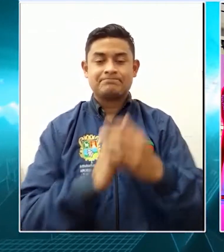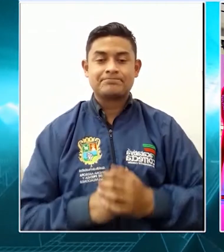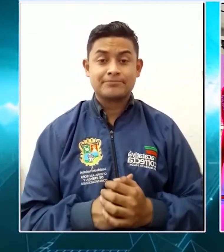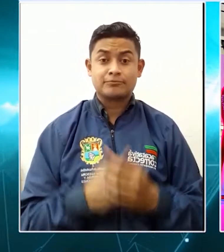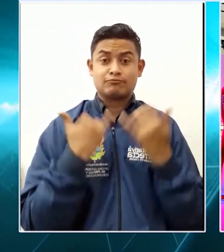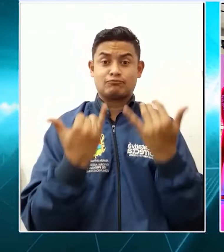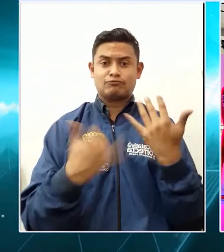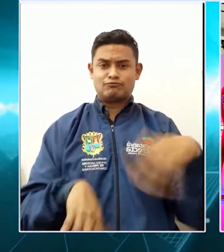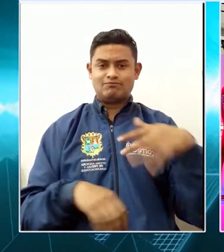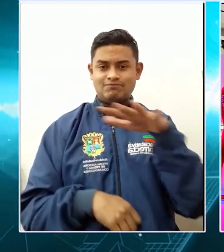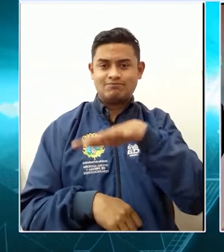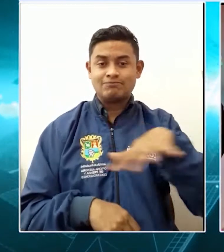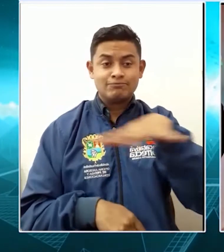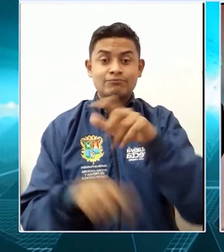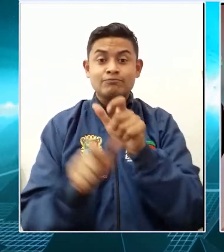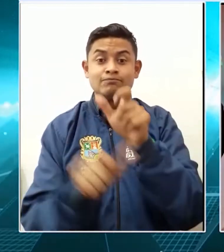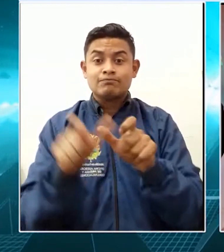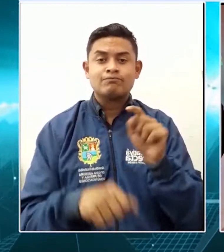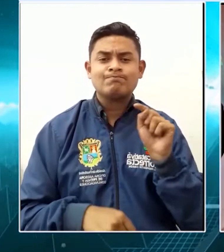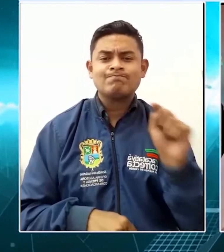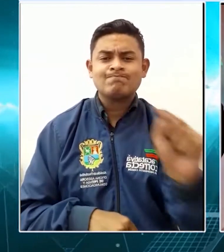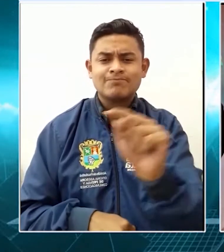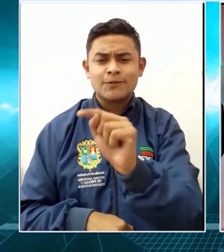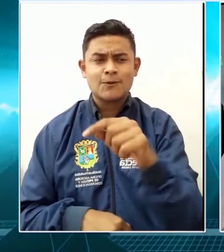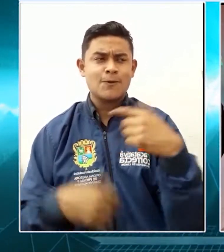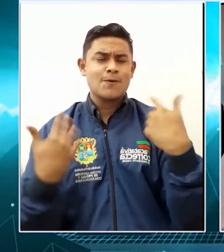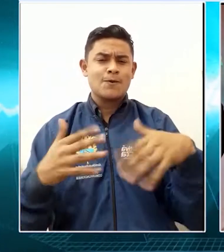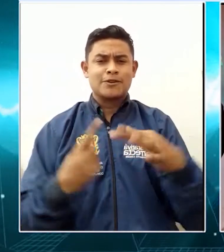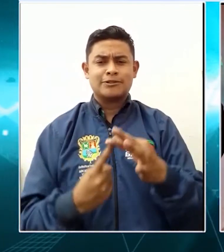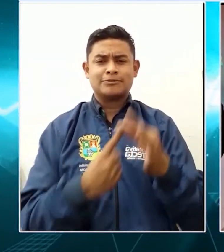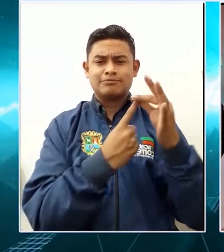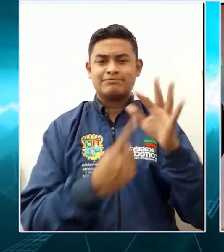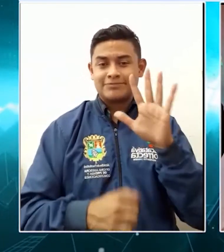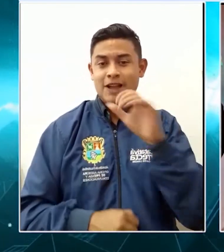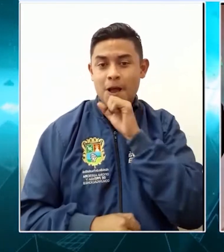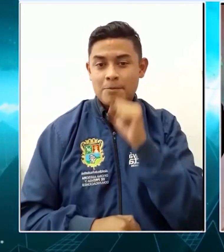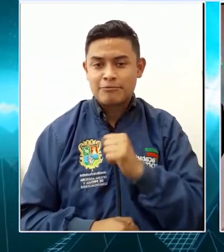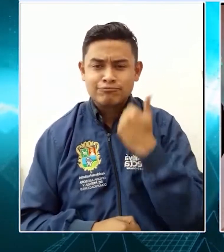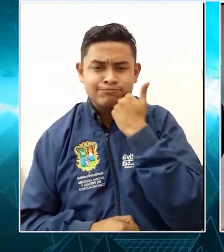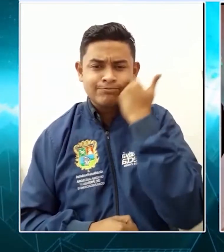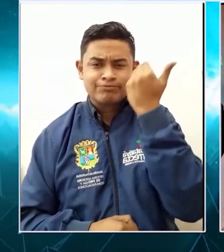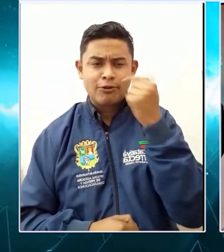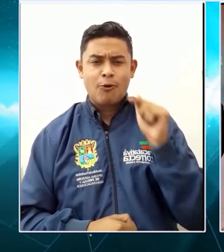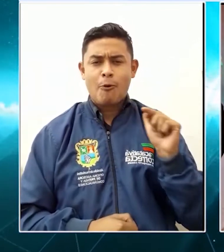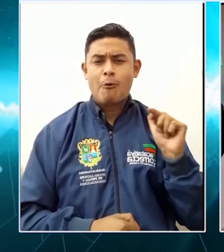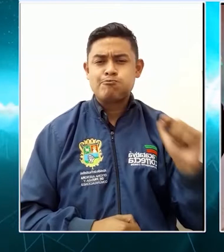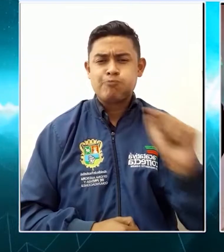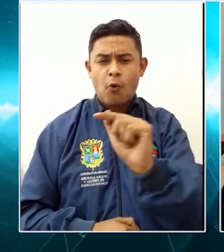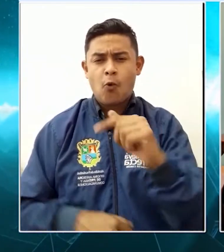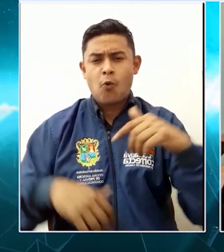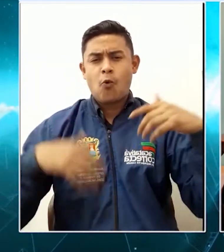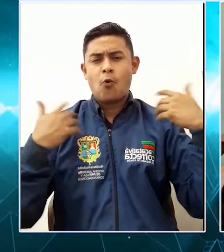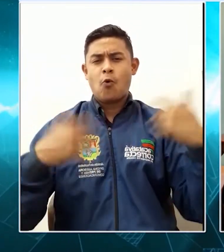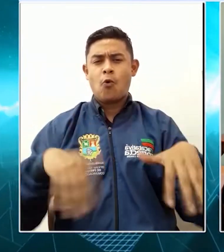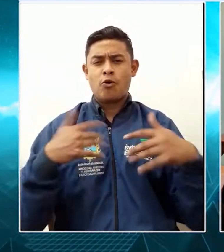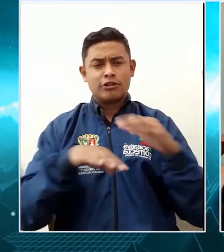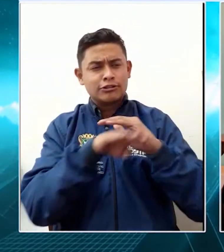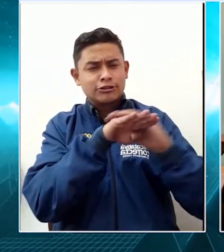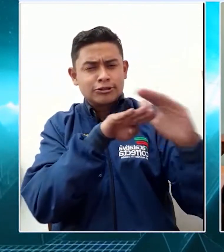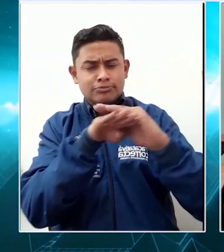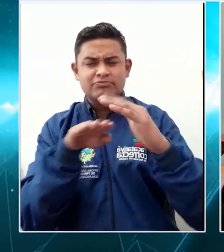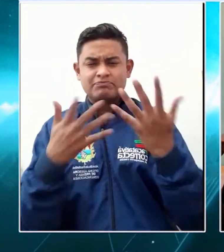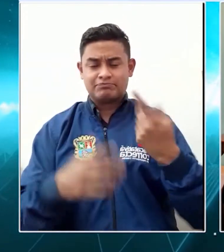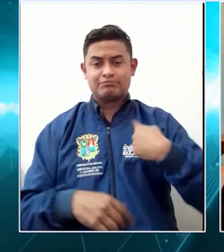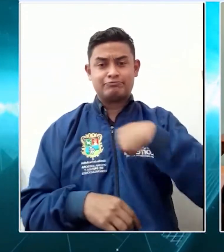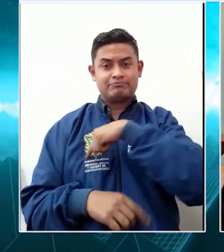desarrollo social realizó una invitación a los coordinadores y suplentes del programa de adulto mayor un trabajo que es de gran apoyo y